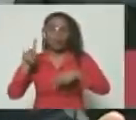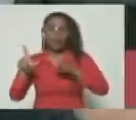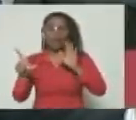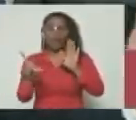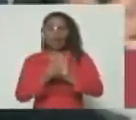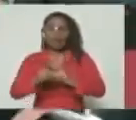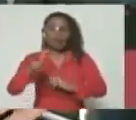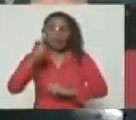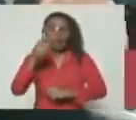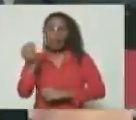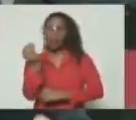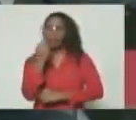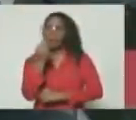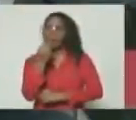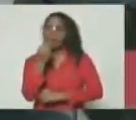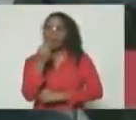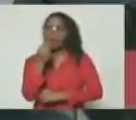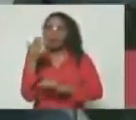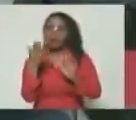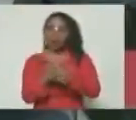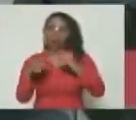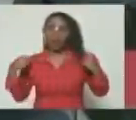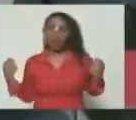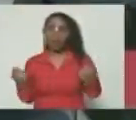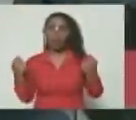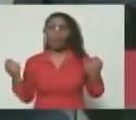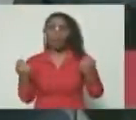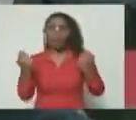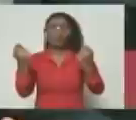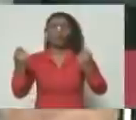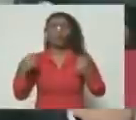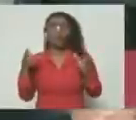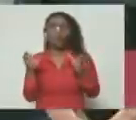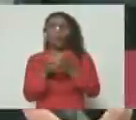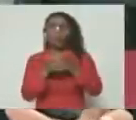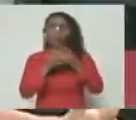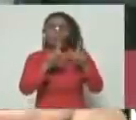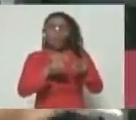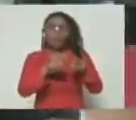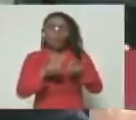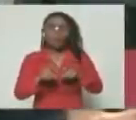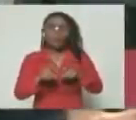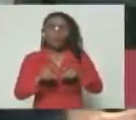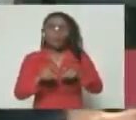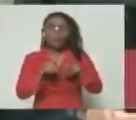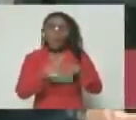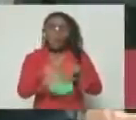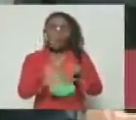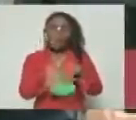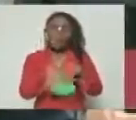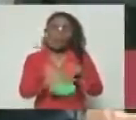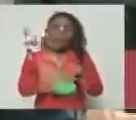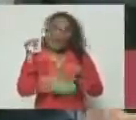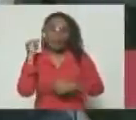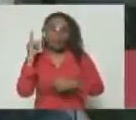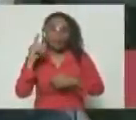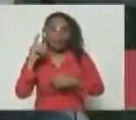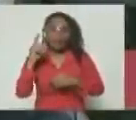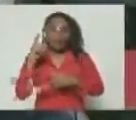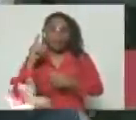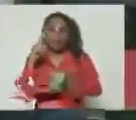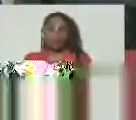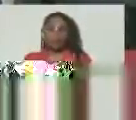seguridad agroalimentaria, promovida por productores agropecuarios, permitirá la producción